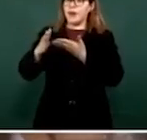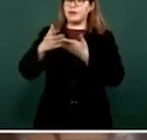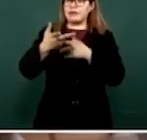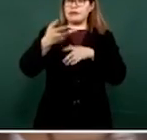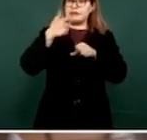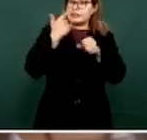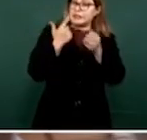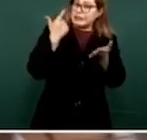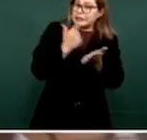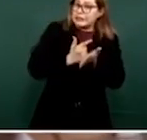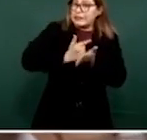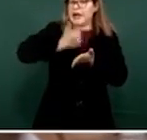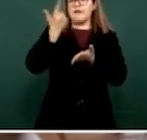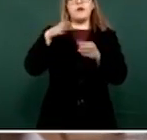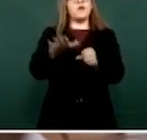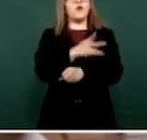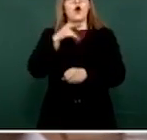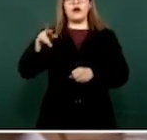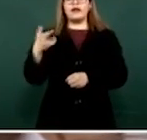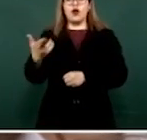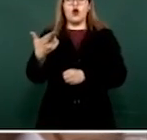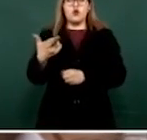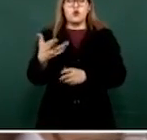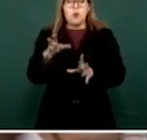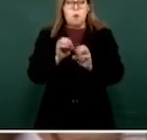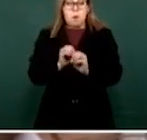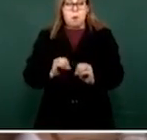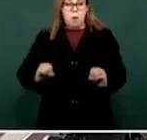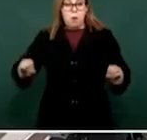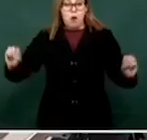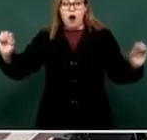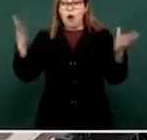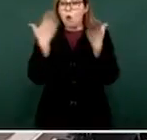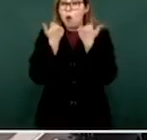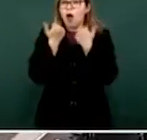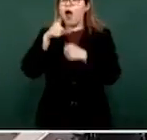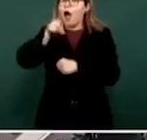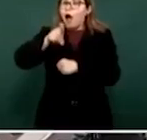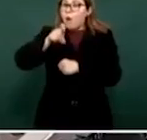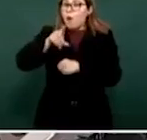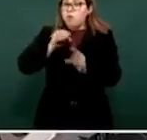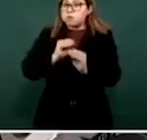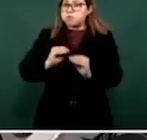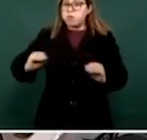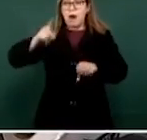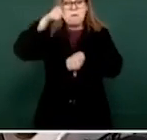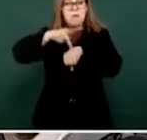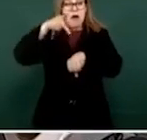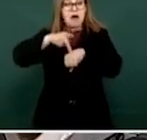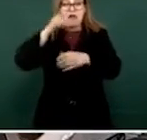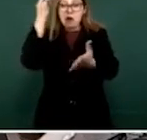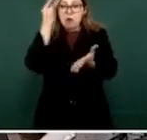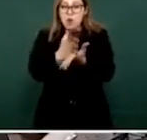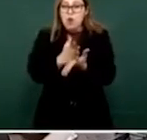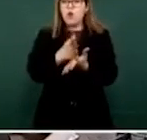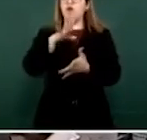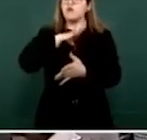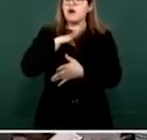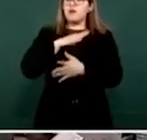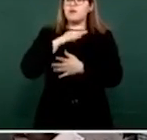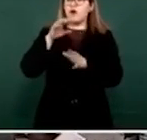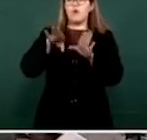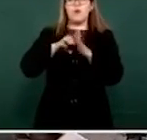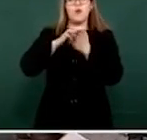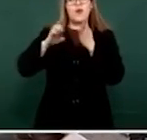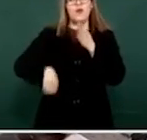ríos, los turistas están encontrando pues pura piedra, ha habido ecocidios, hay dos hidroeléctricas que han secado la Cascada del Salto